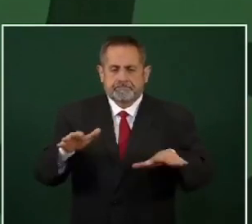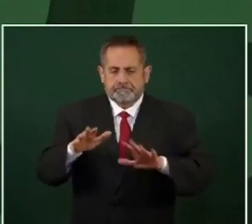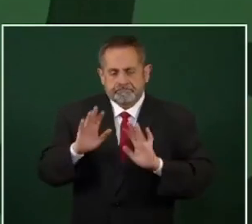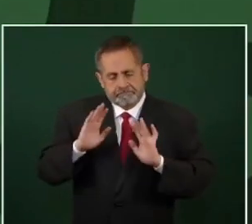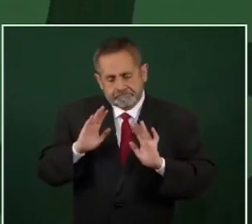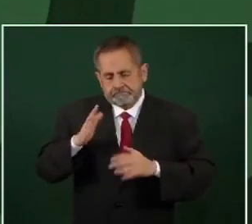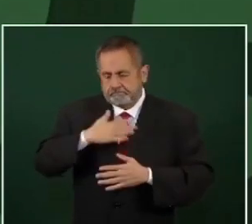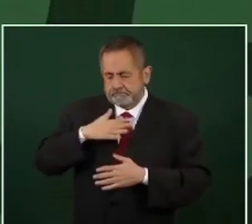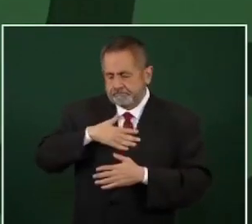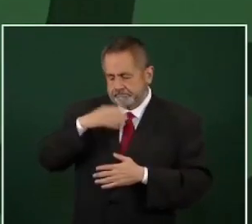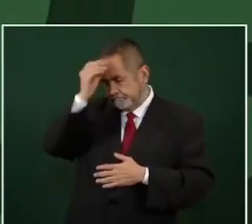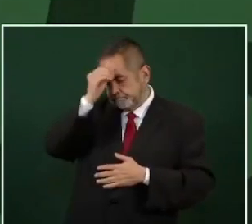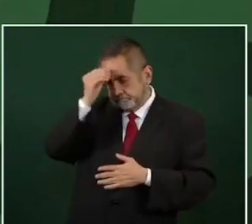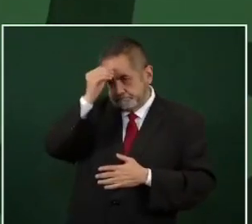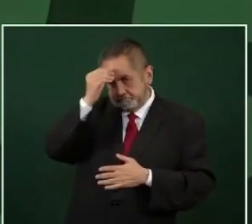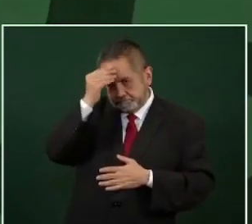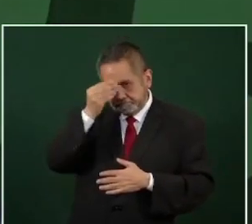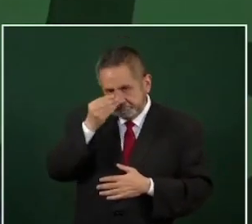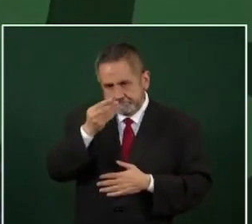nuestra